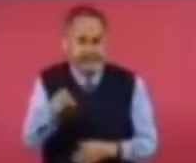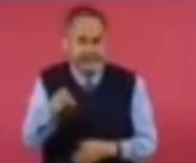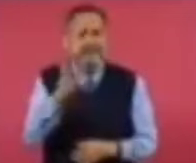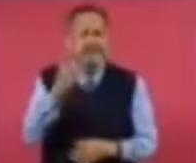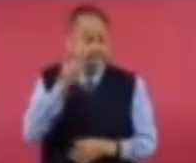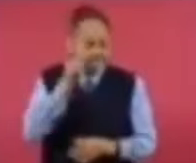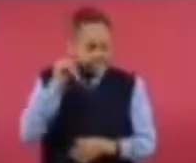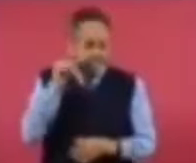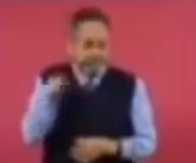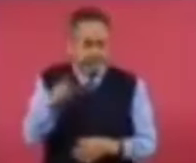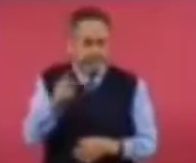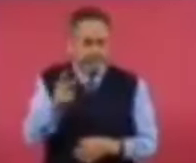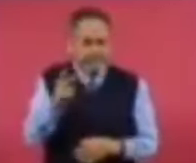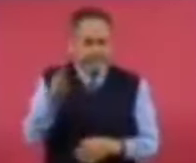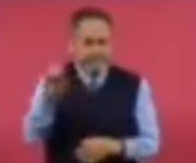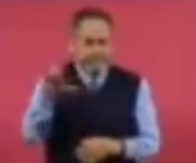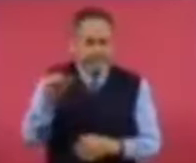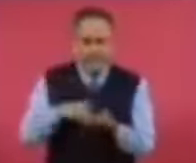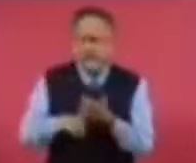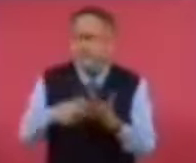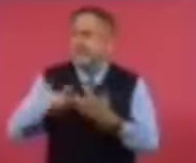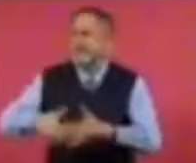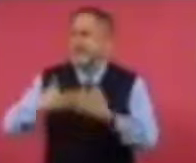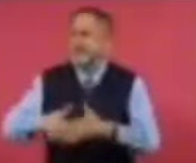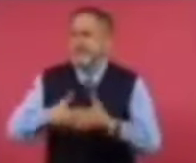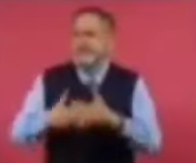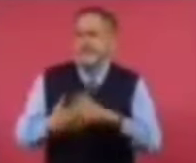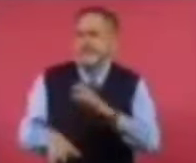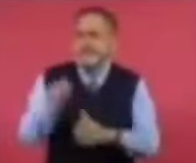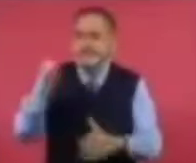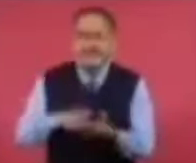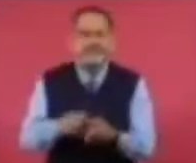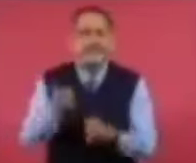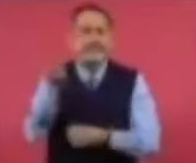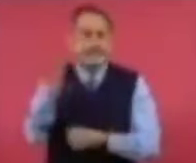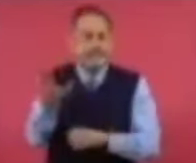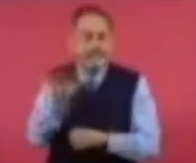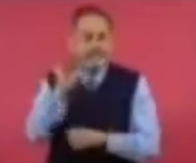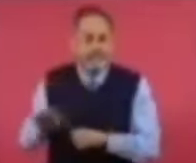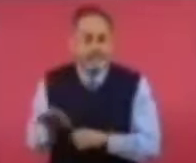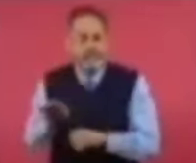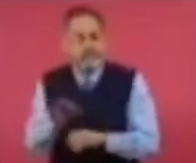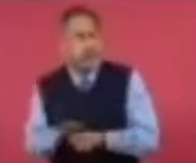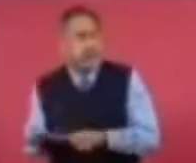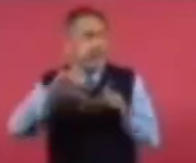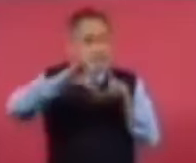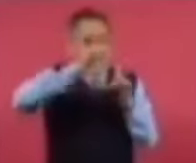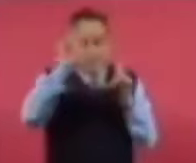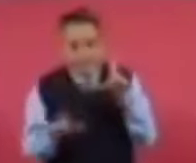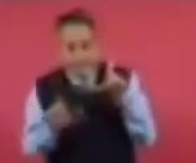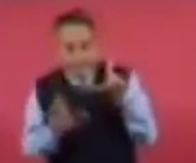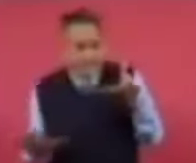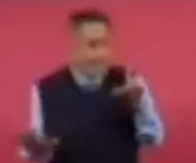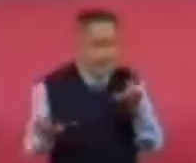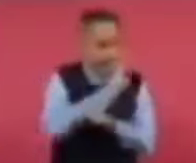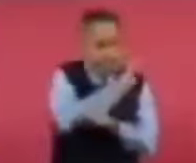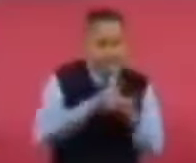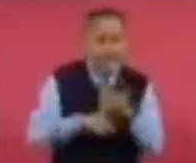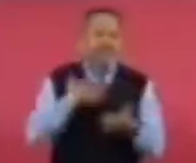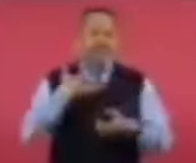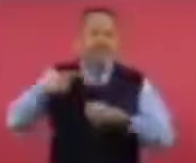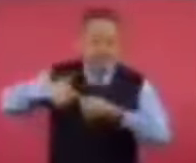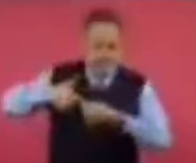este famosísimo meme de ya está 10 pesos la gasolina chairo y en verdad es muy triste ver a